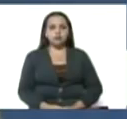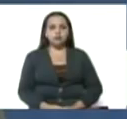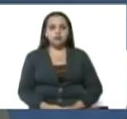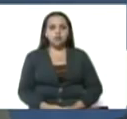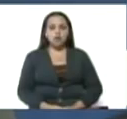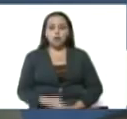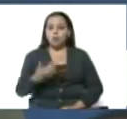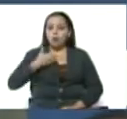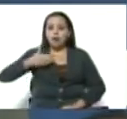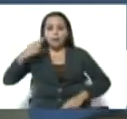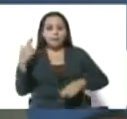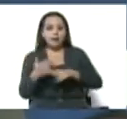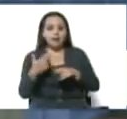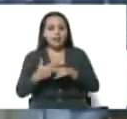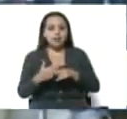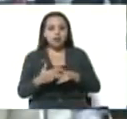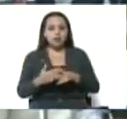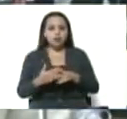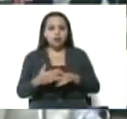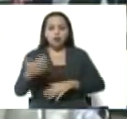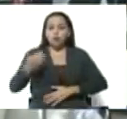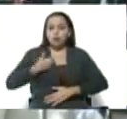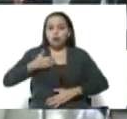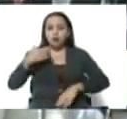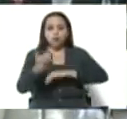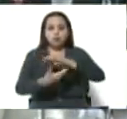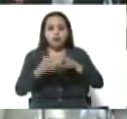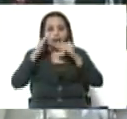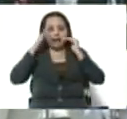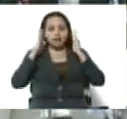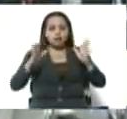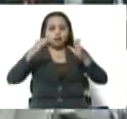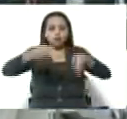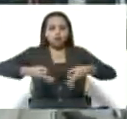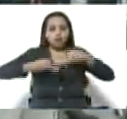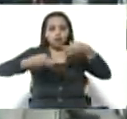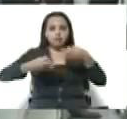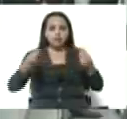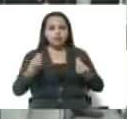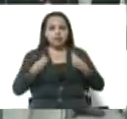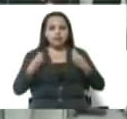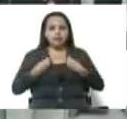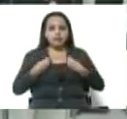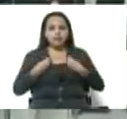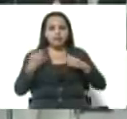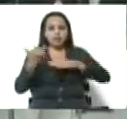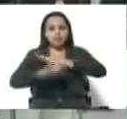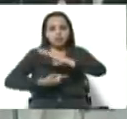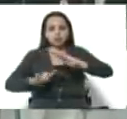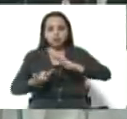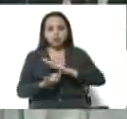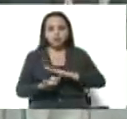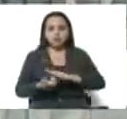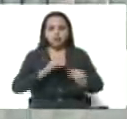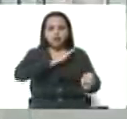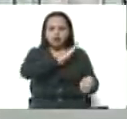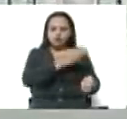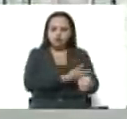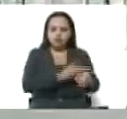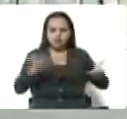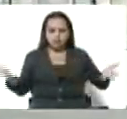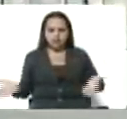de cada situación pendiente de la vida institucional del fortalecimiento